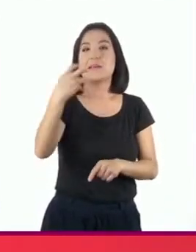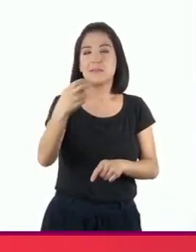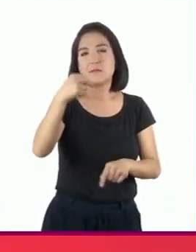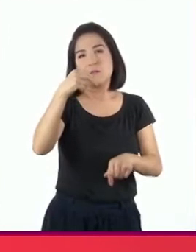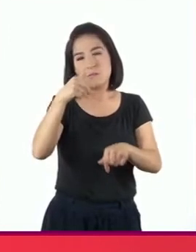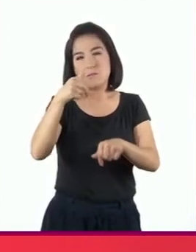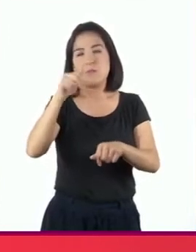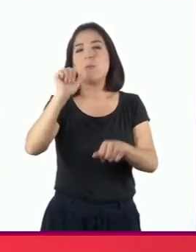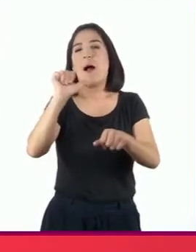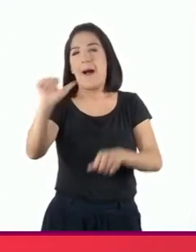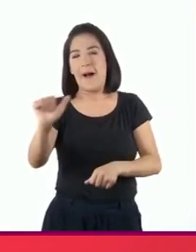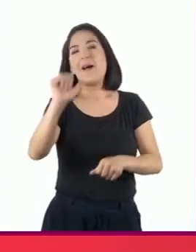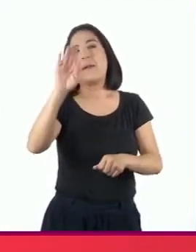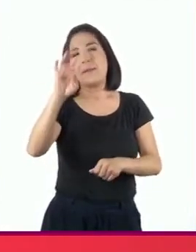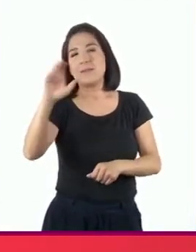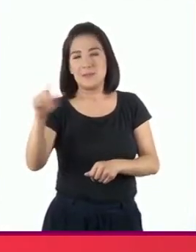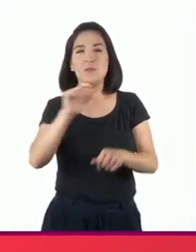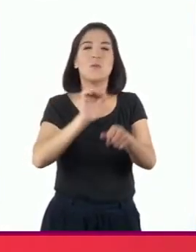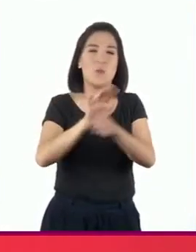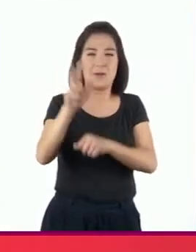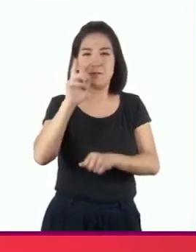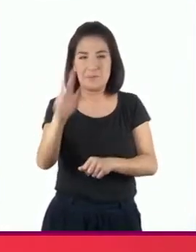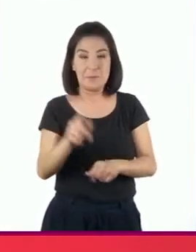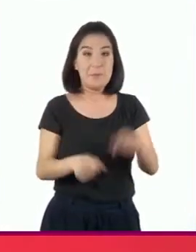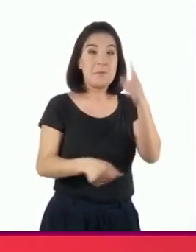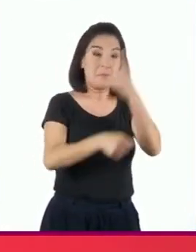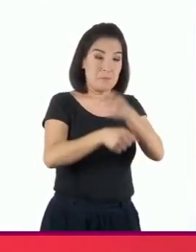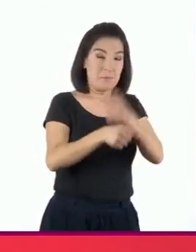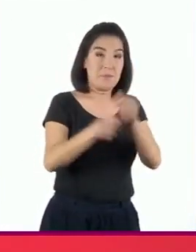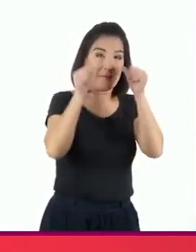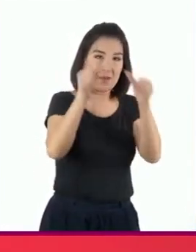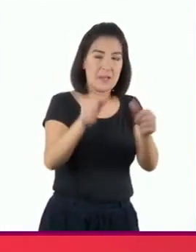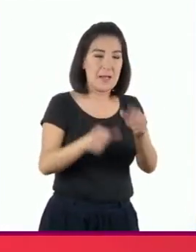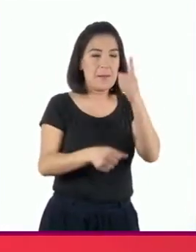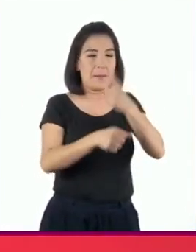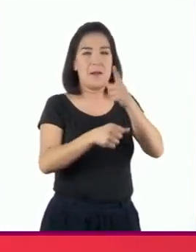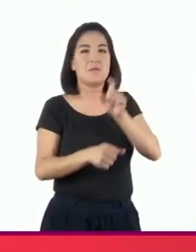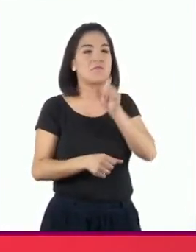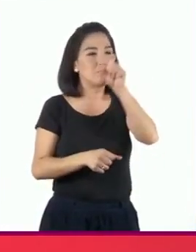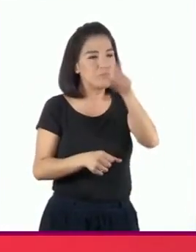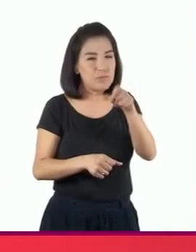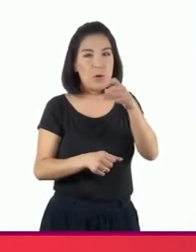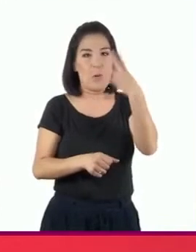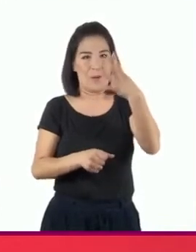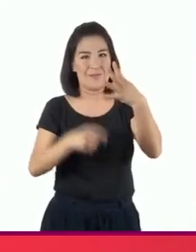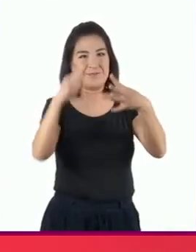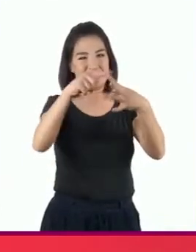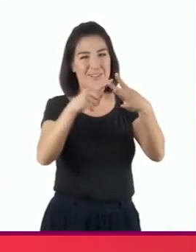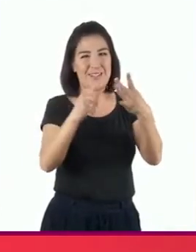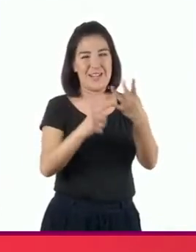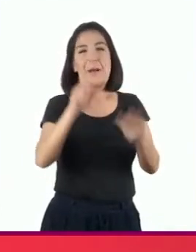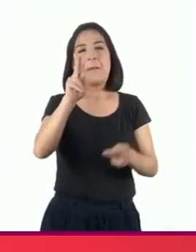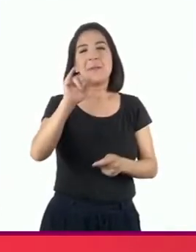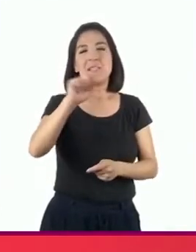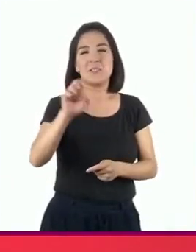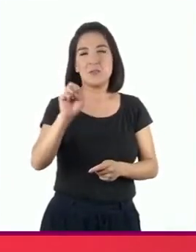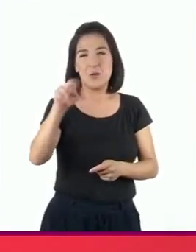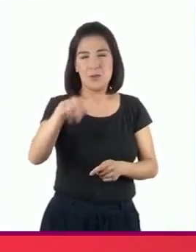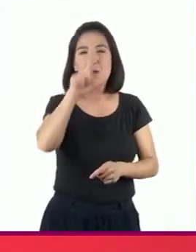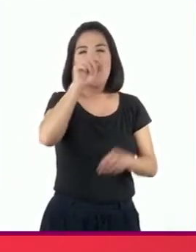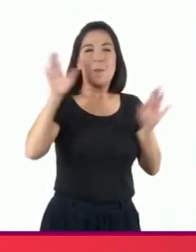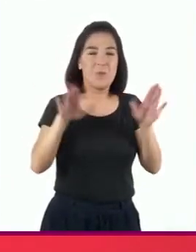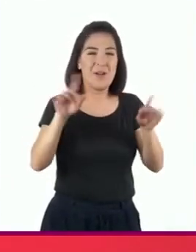que coincidir. Por un lado, la forma del pico del pinzón, a la que se le asignó un número. Y por el otro, el tipo de